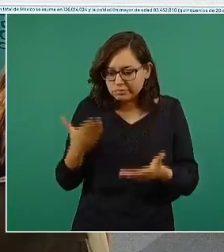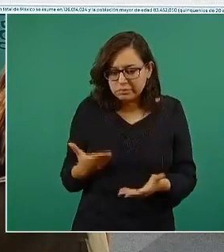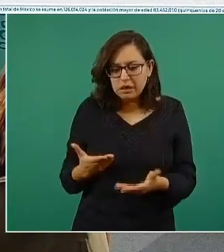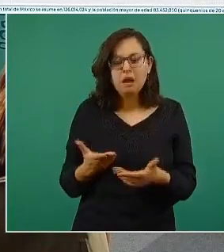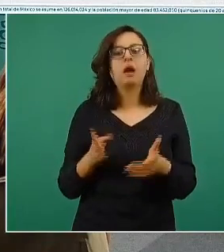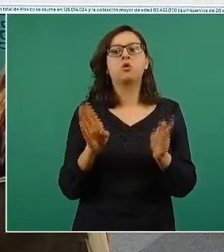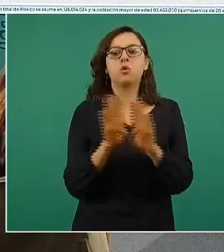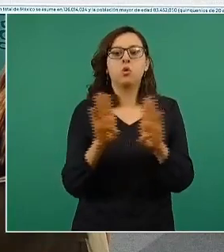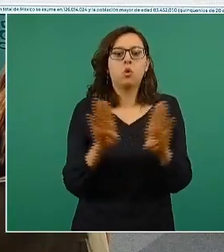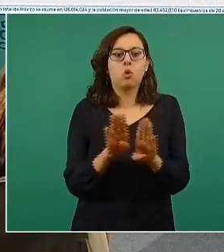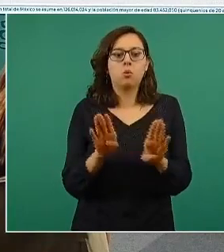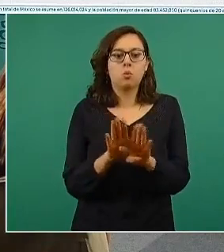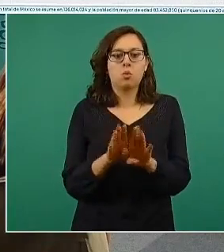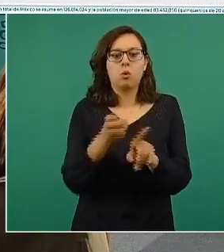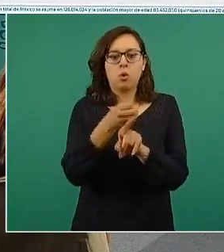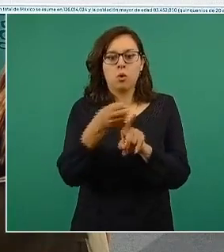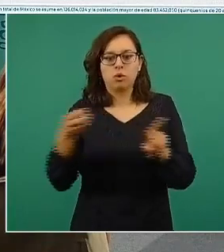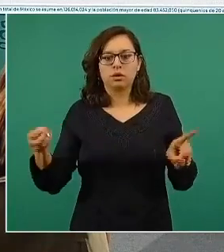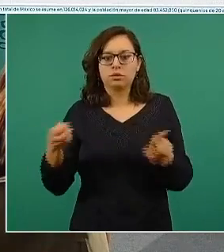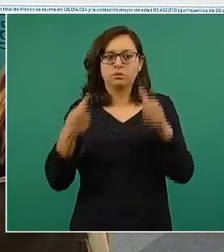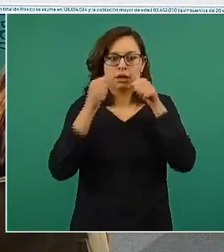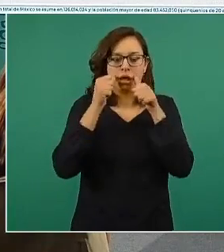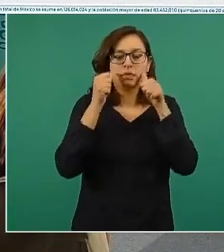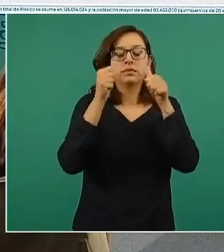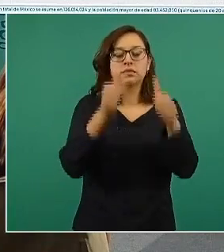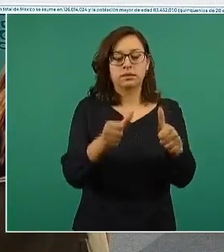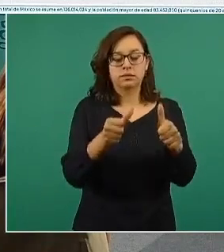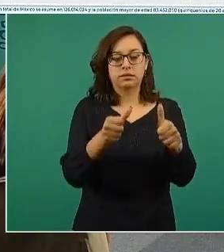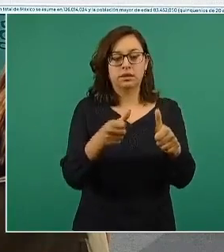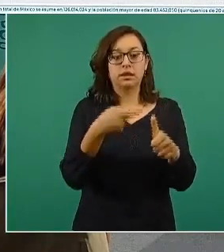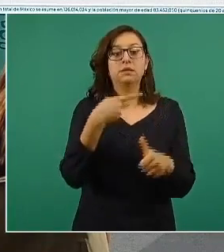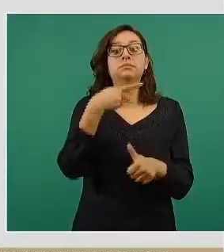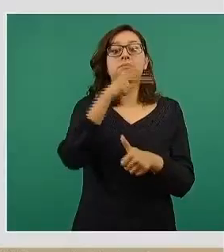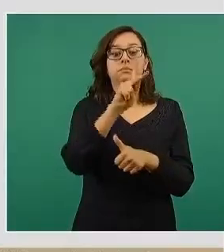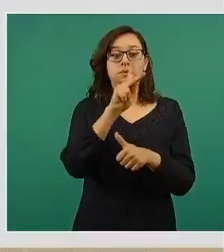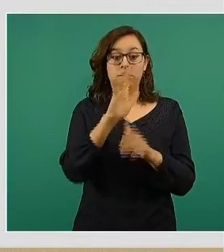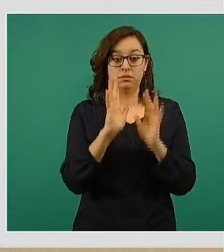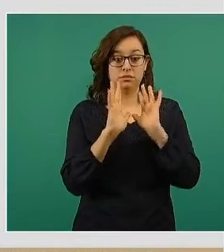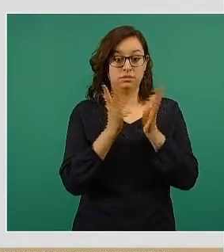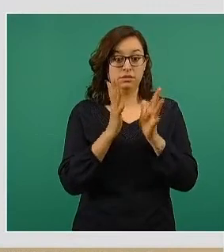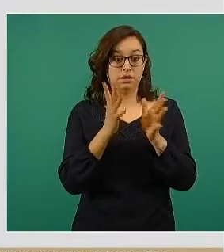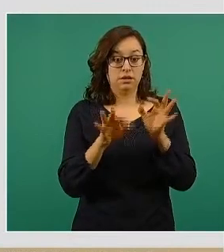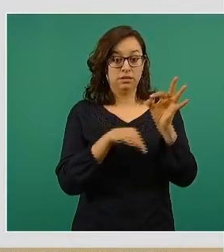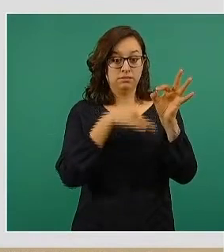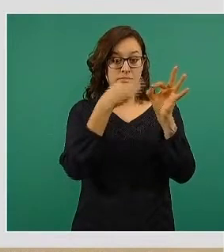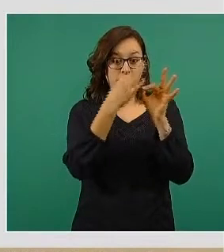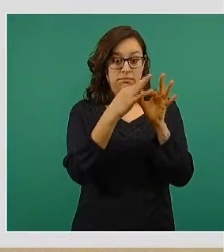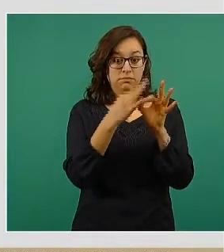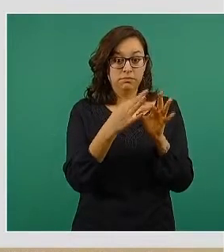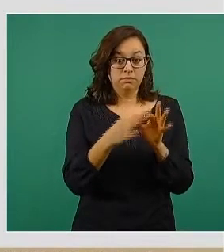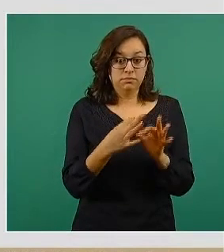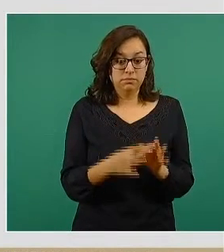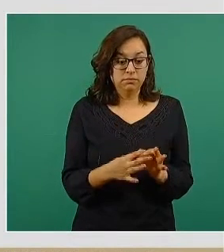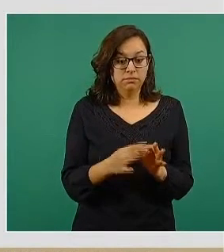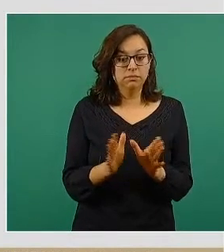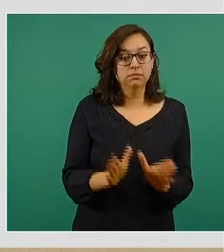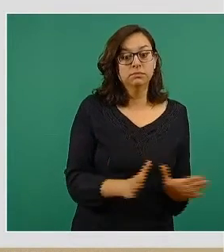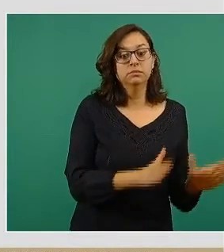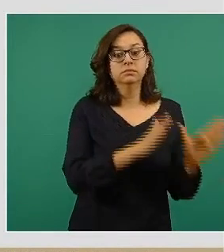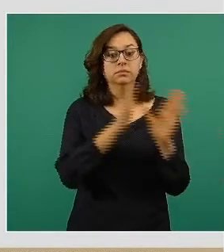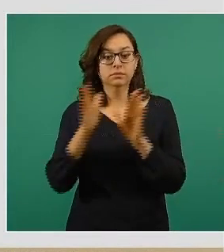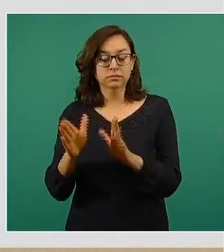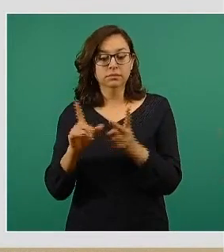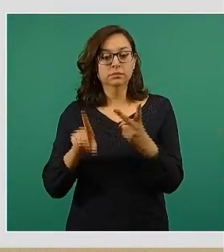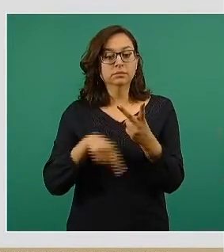para organizar y coordinar la respuesta. Pero que a su vez también entonces, una vez identificados, nos permitirían en una fase